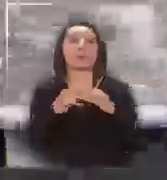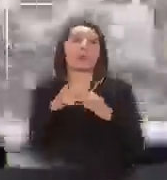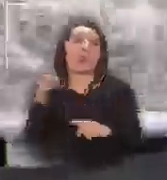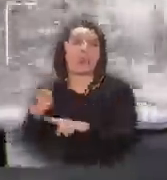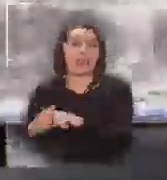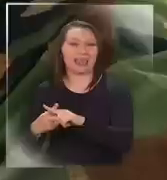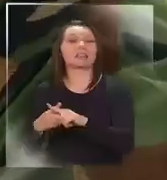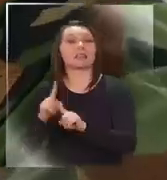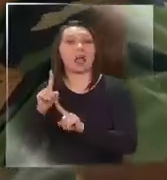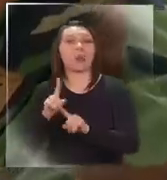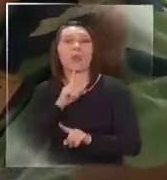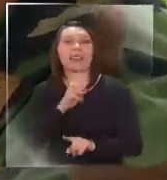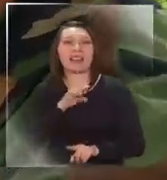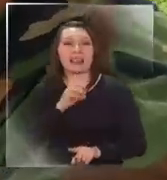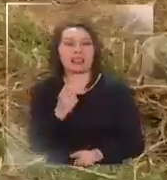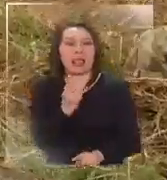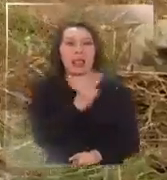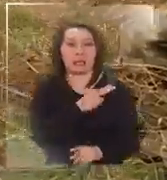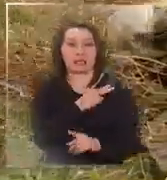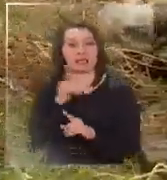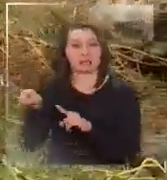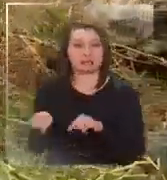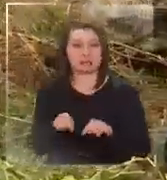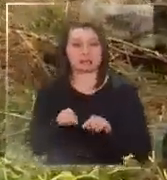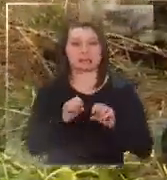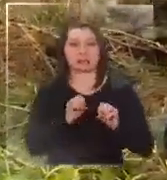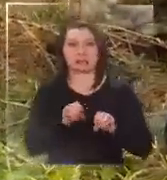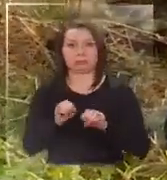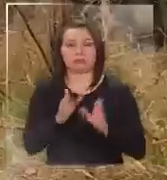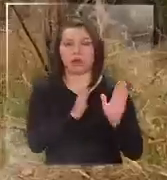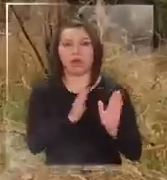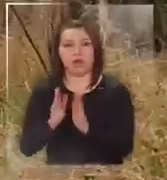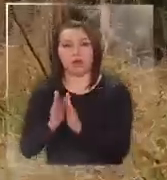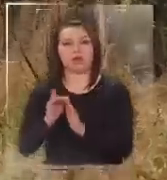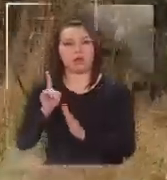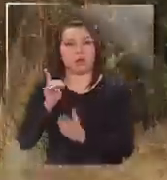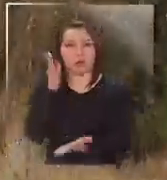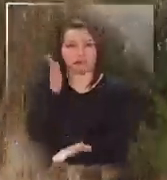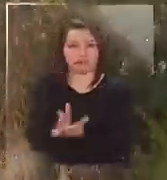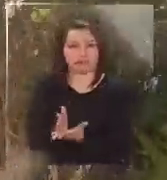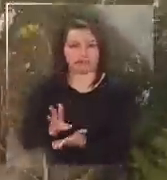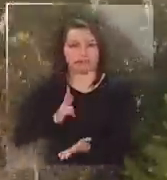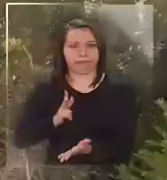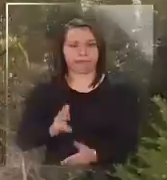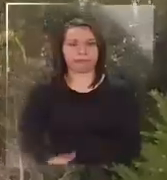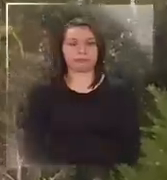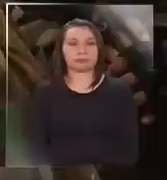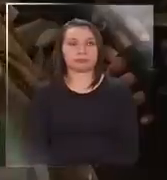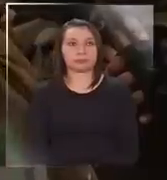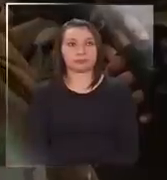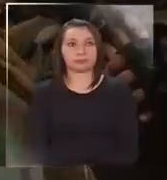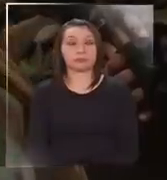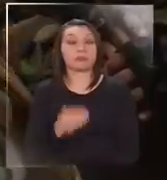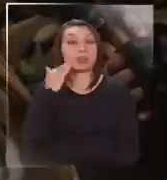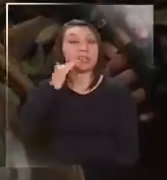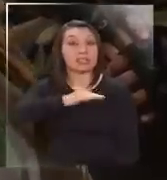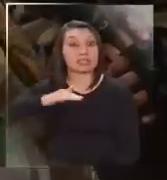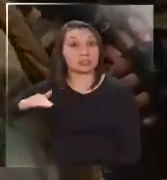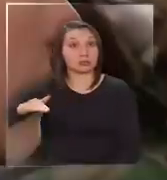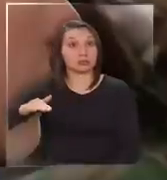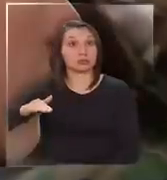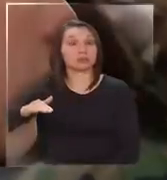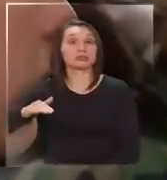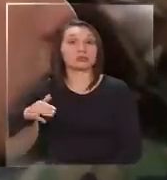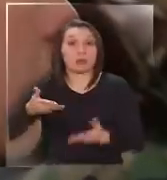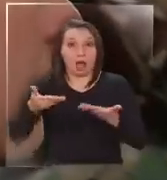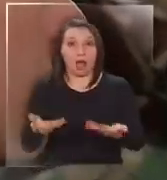acá son nombrados tenientes o capitanes. Son ellos quienes imponen el orden y la disciplina. Los niños,